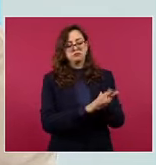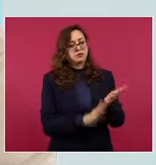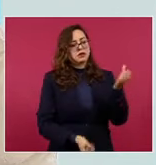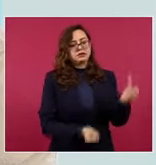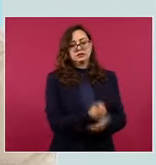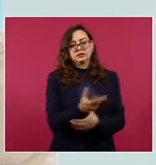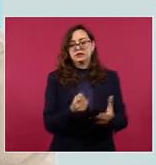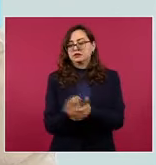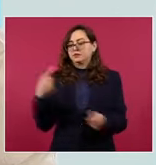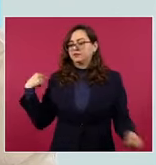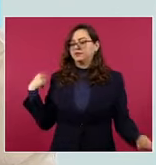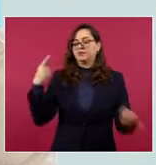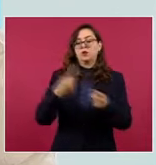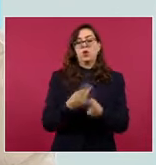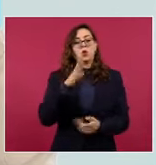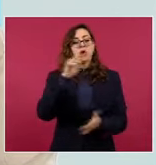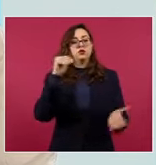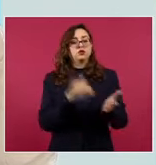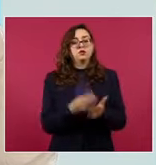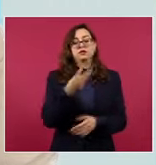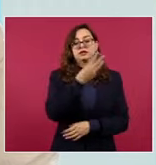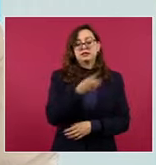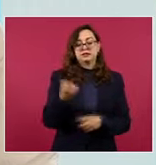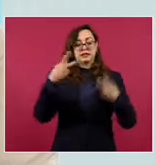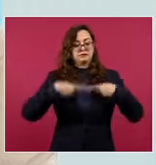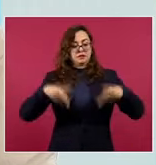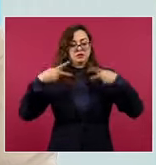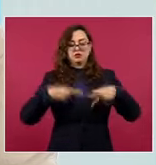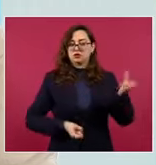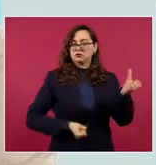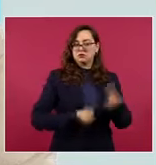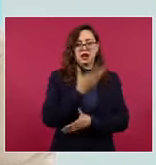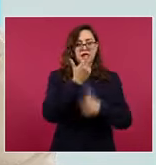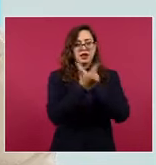otorgado 4,340 libertades, donde